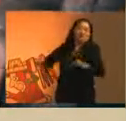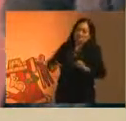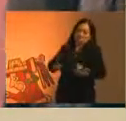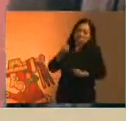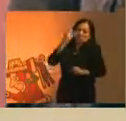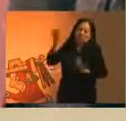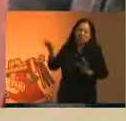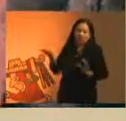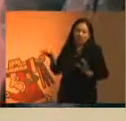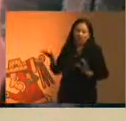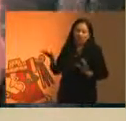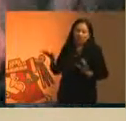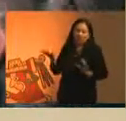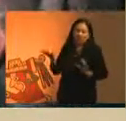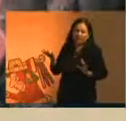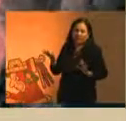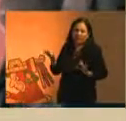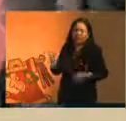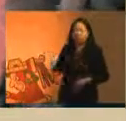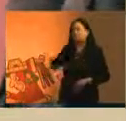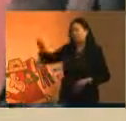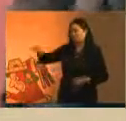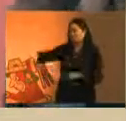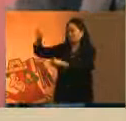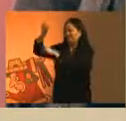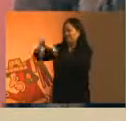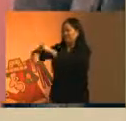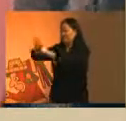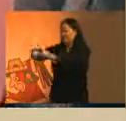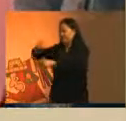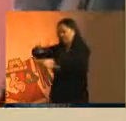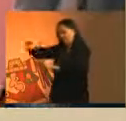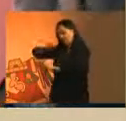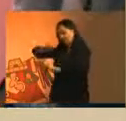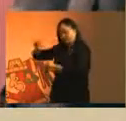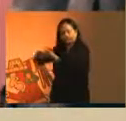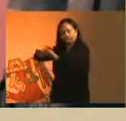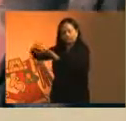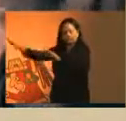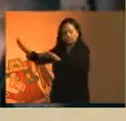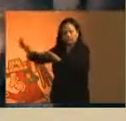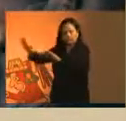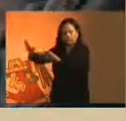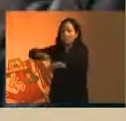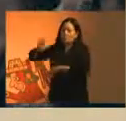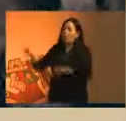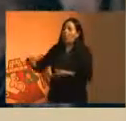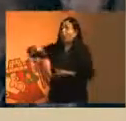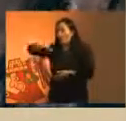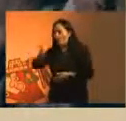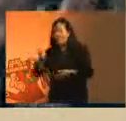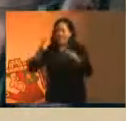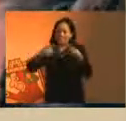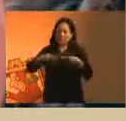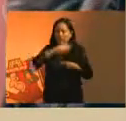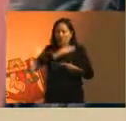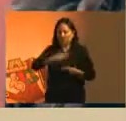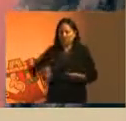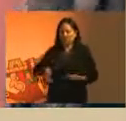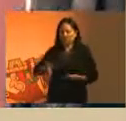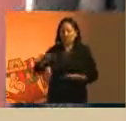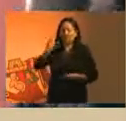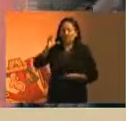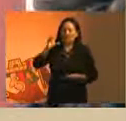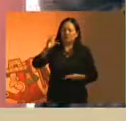puesta quito a mujica lo obligó a renunciar y puso un tal cerdo nio sánchez pineda cuyo nombre no nos